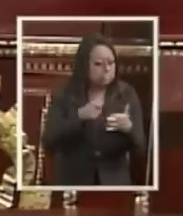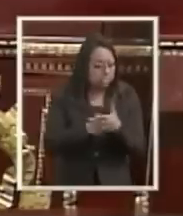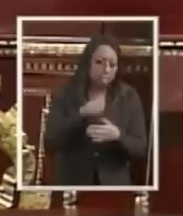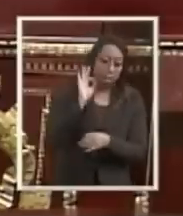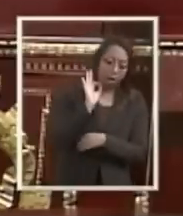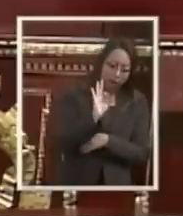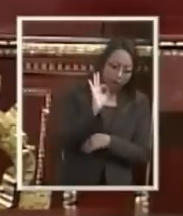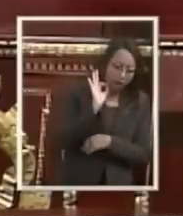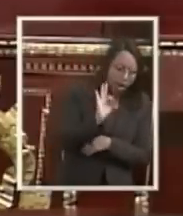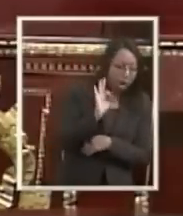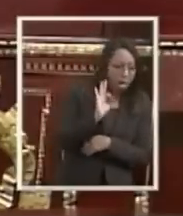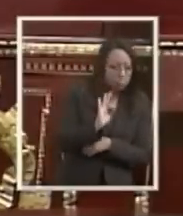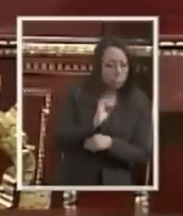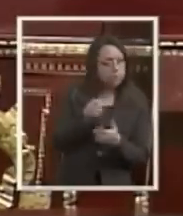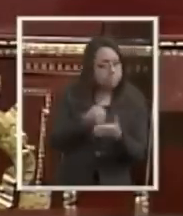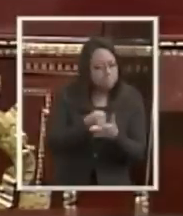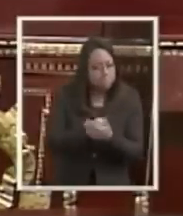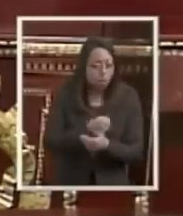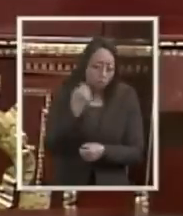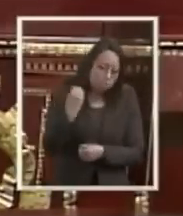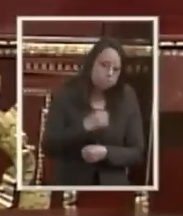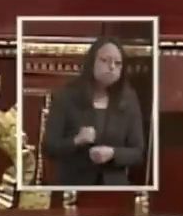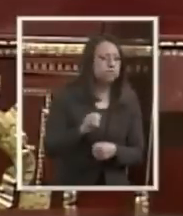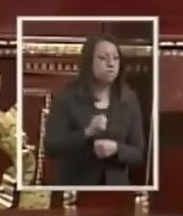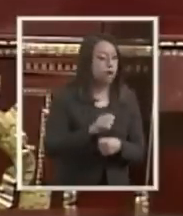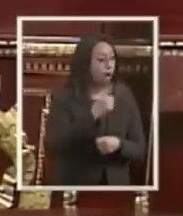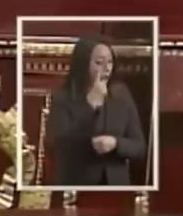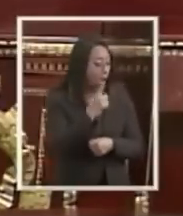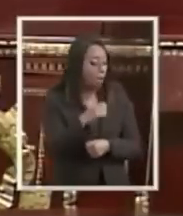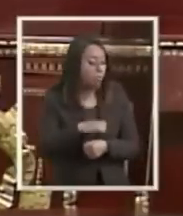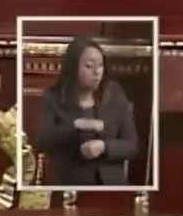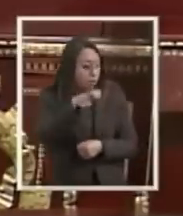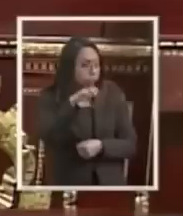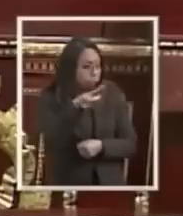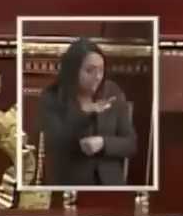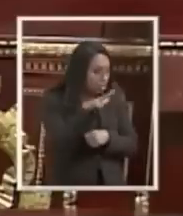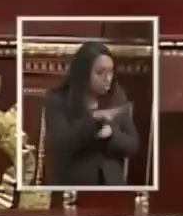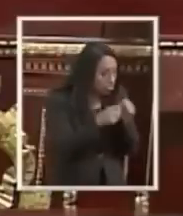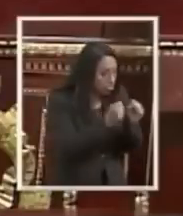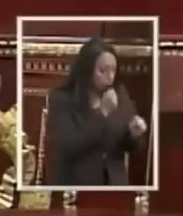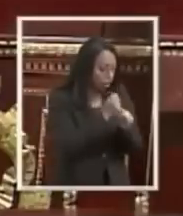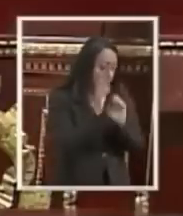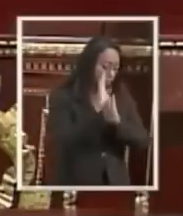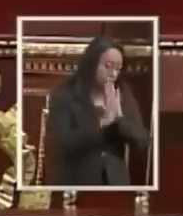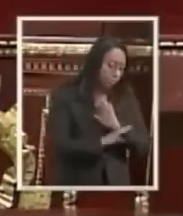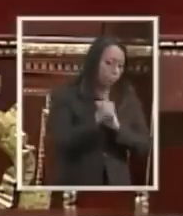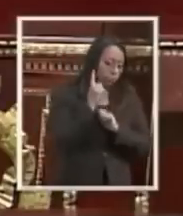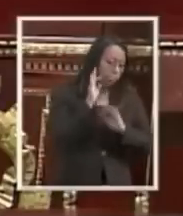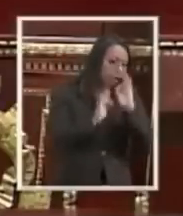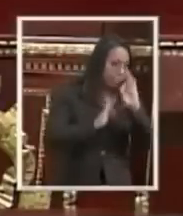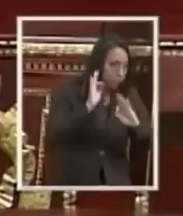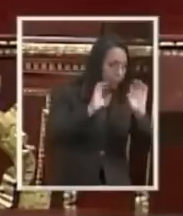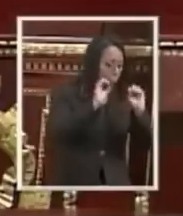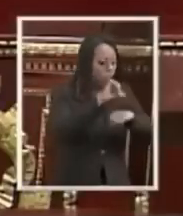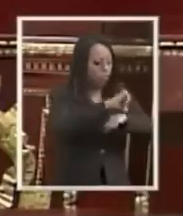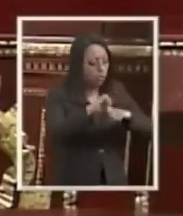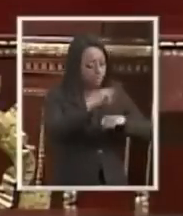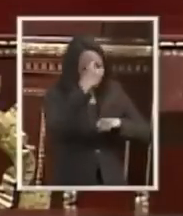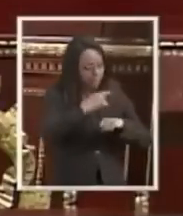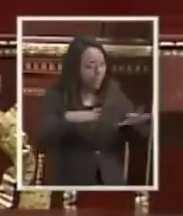u obliga a un menor a realizarse un tratamiento o cirugía para cambiar el género con el que